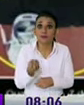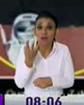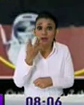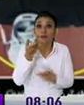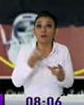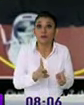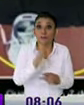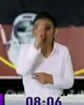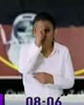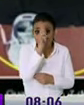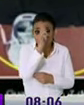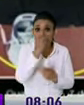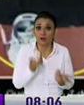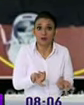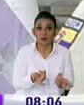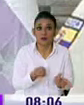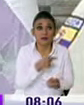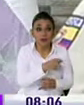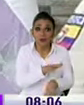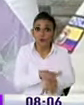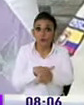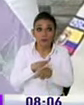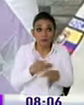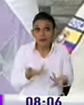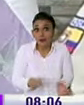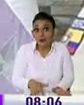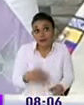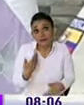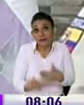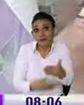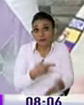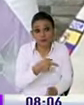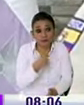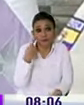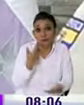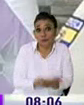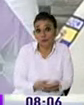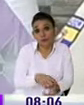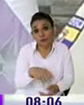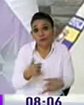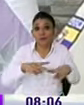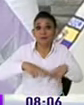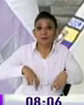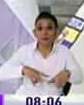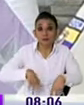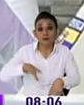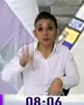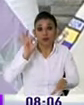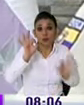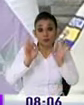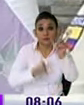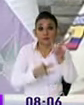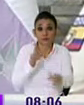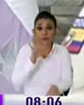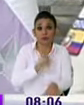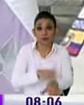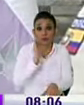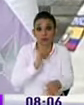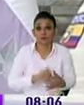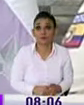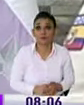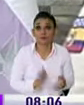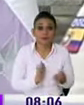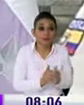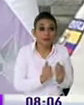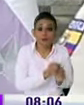gorra. De no ser los responsables, tarde o temprano con esta o con otra investigación, vamos a dar con los responsables, individualizando